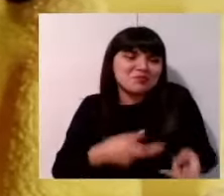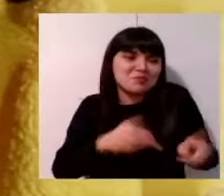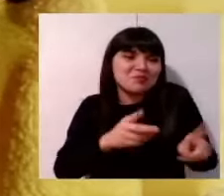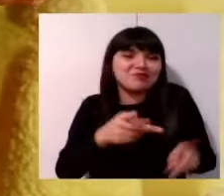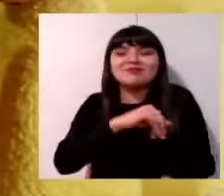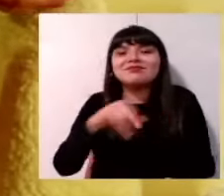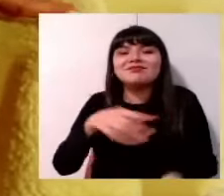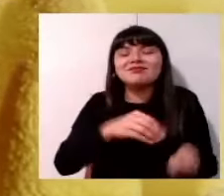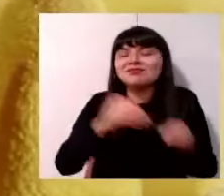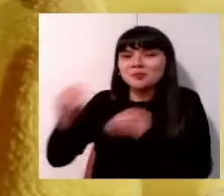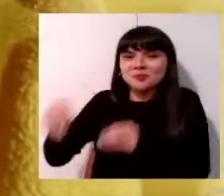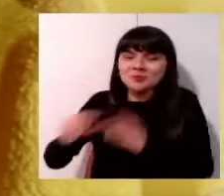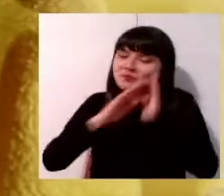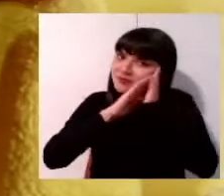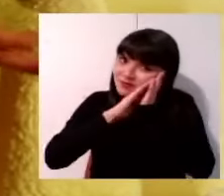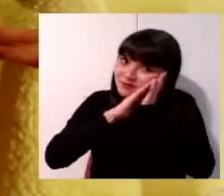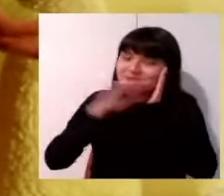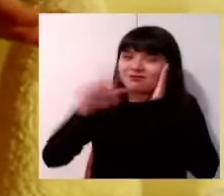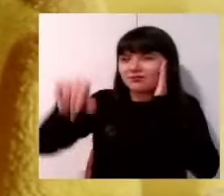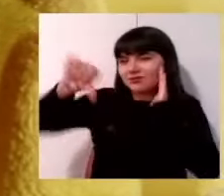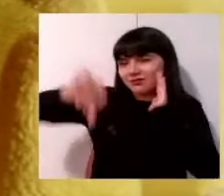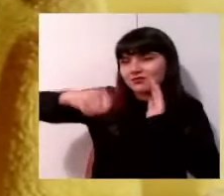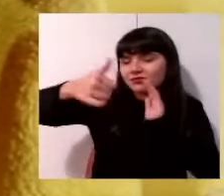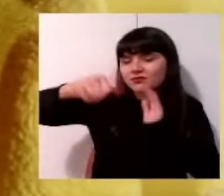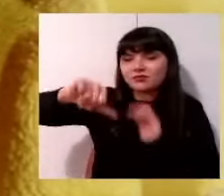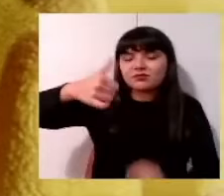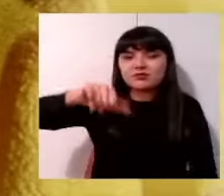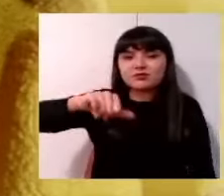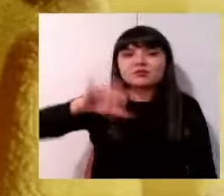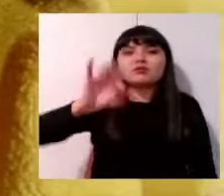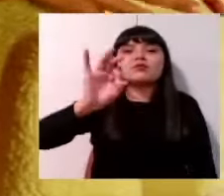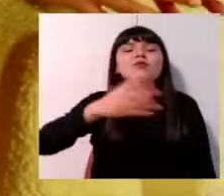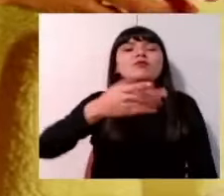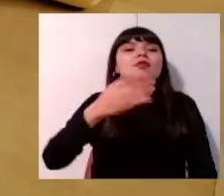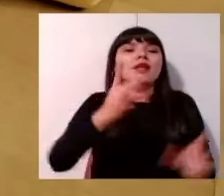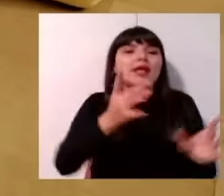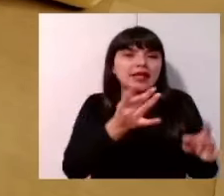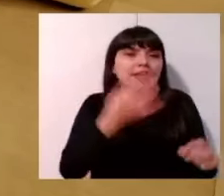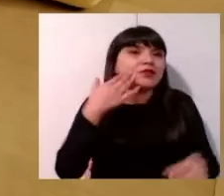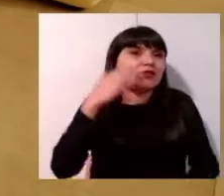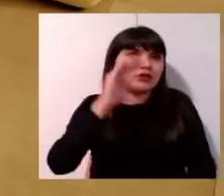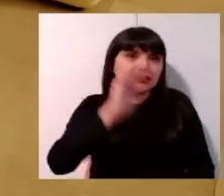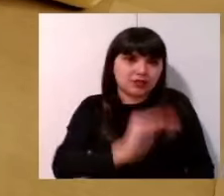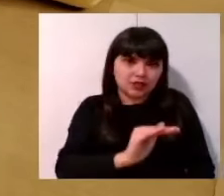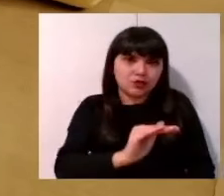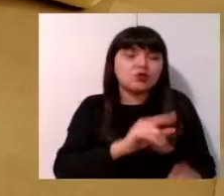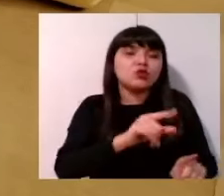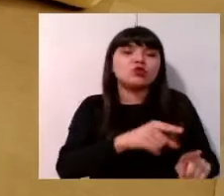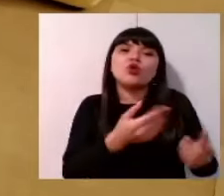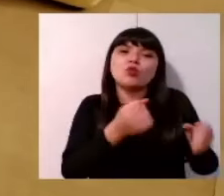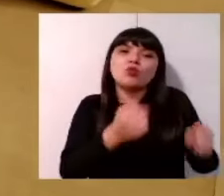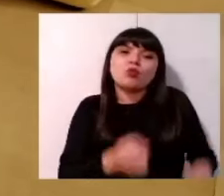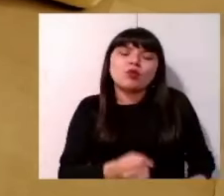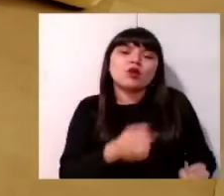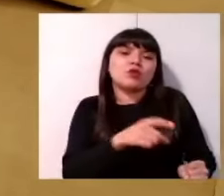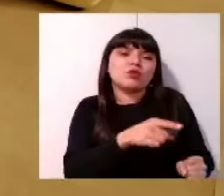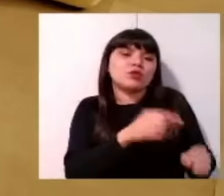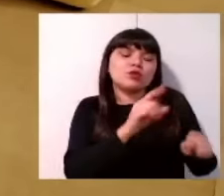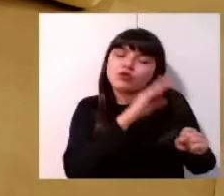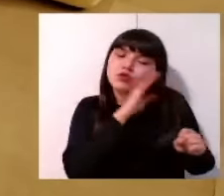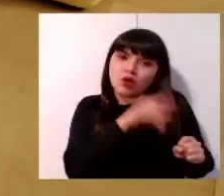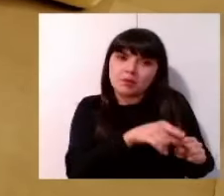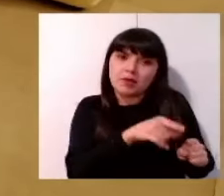¿Eso está mal? ¿Desde que son muy chiquititos uno los debería hacer dormir a las 8 de la noche, por ejemplo? No, la verdad que, por ejemplo, los recién nacidos